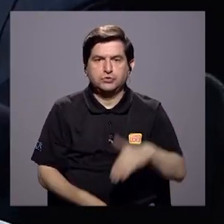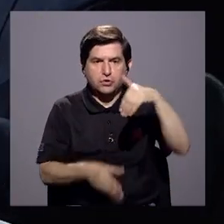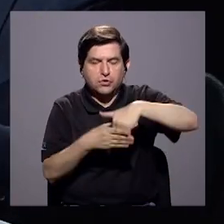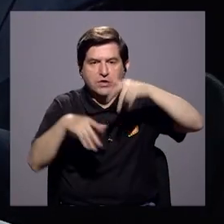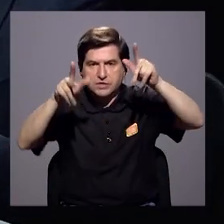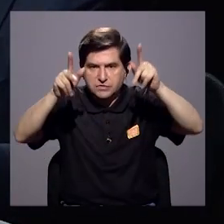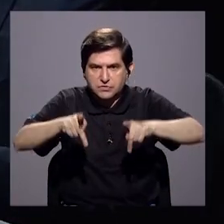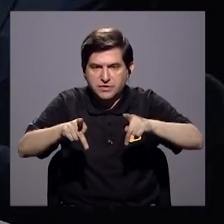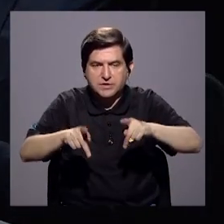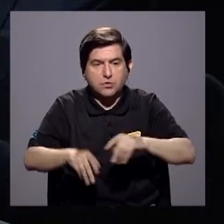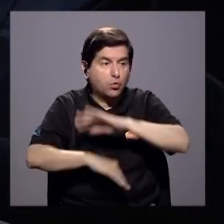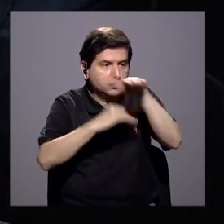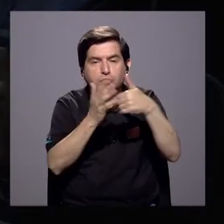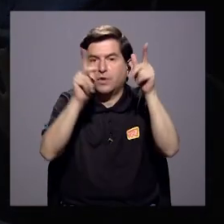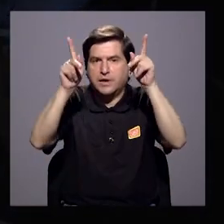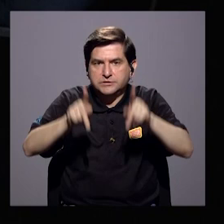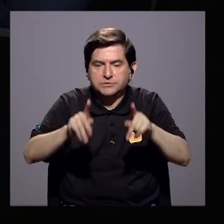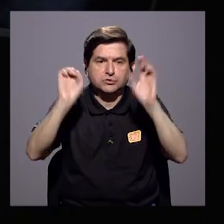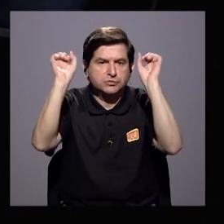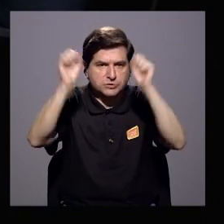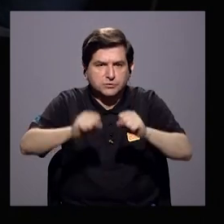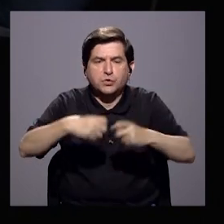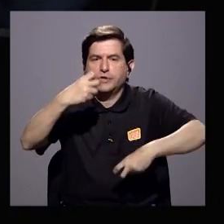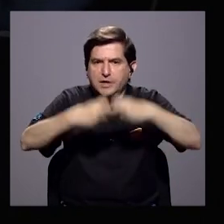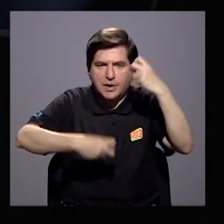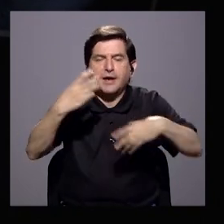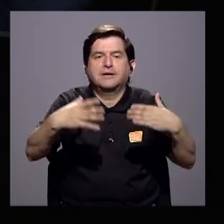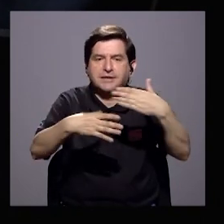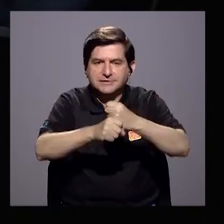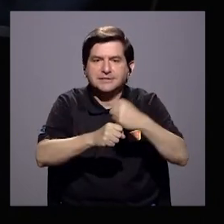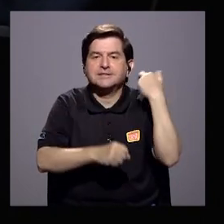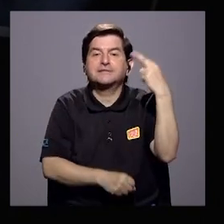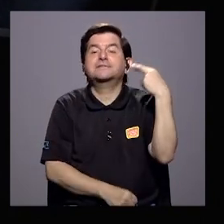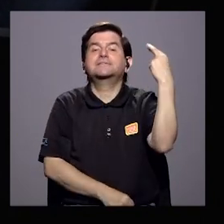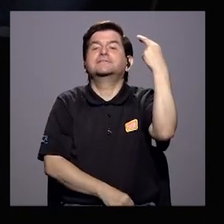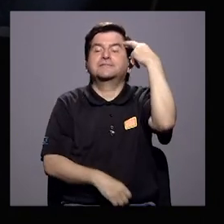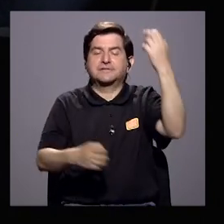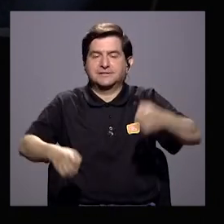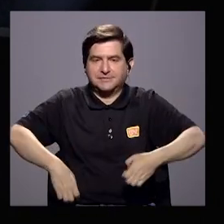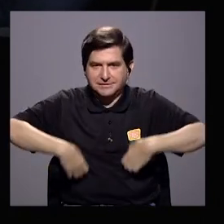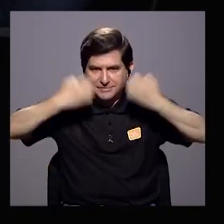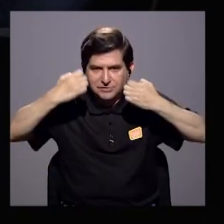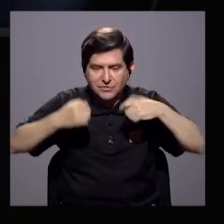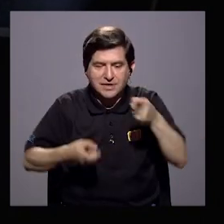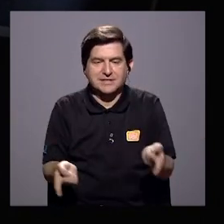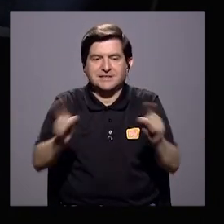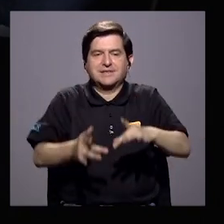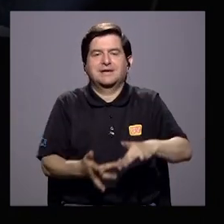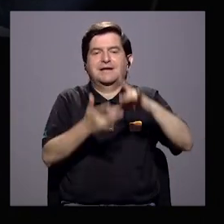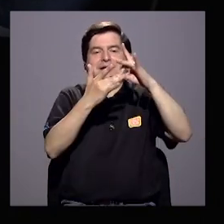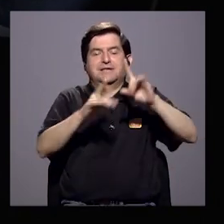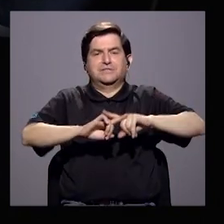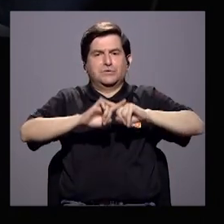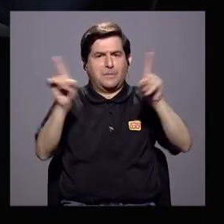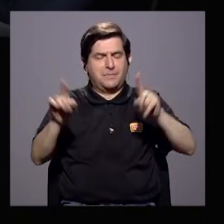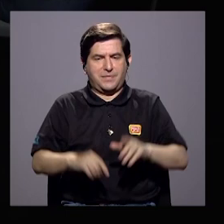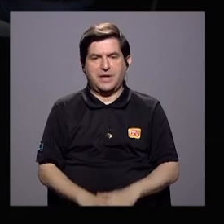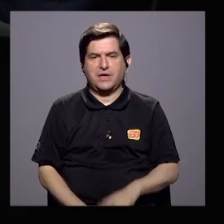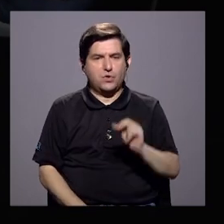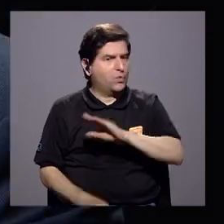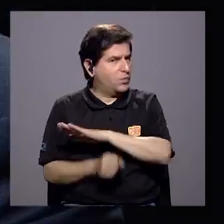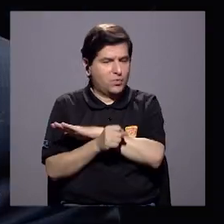los ciudadanos podríamos generar por supuesto que graves problemas y esa es la razón de ser de esta excepción sin embargo no es una excepción